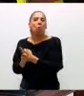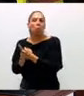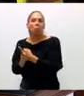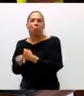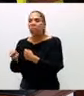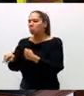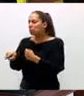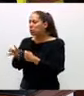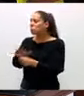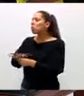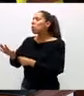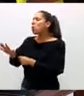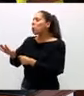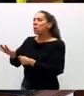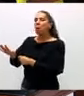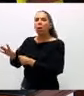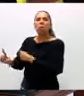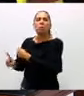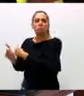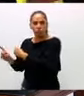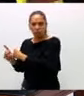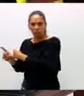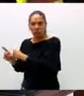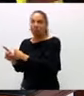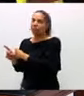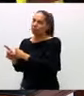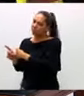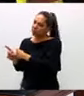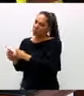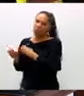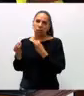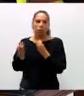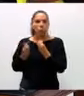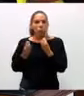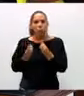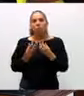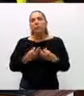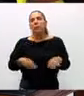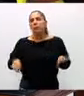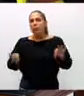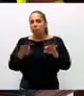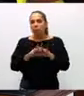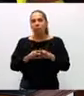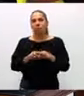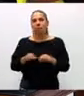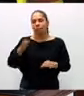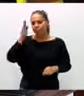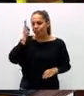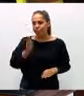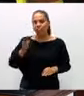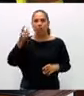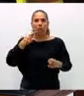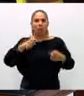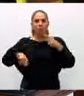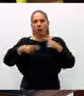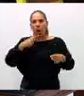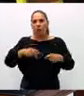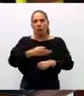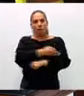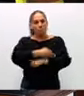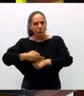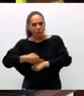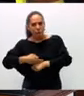enfoque riesgo-protección y reconocer que el diálogo entre docentes y familias es un factor de